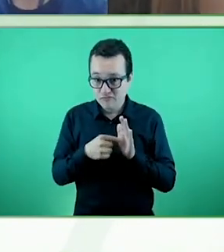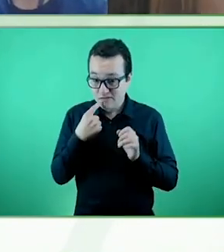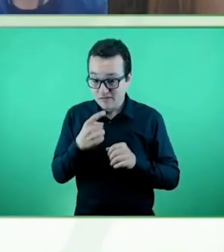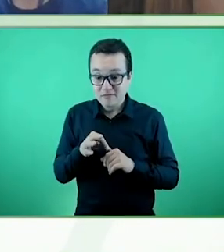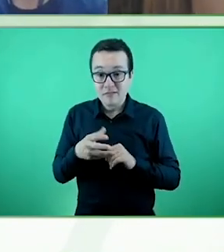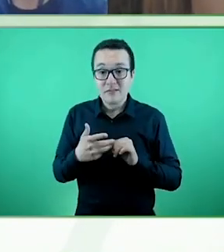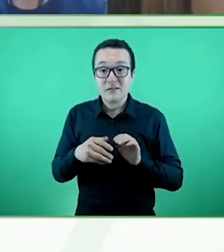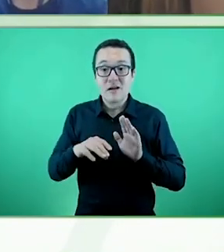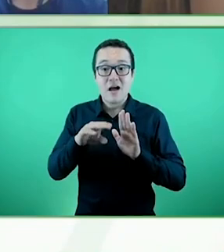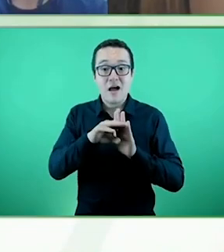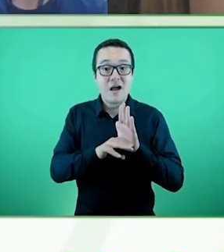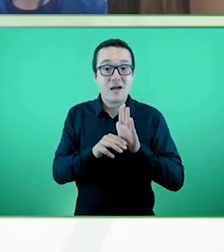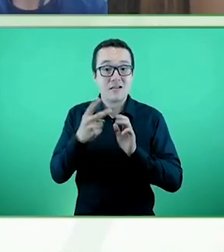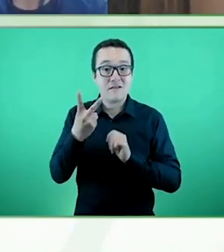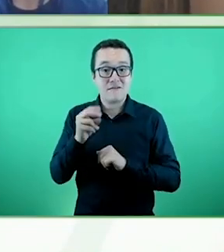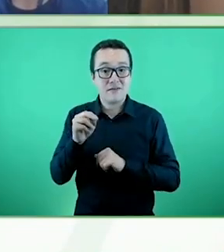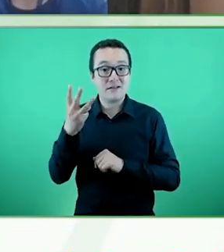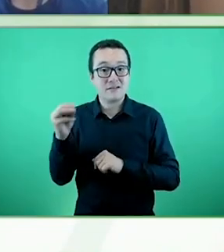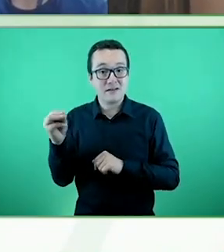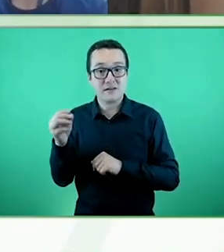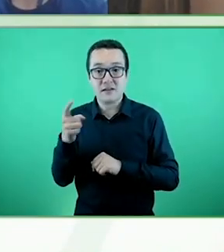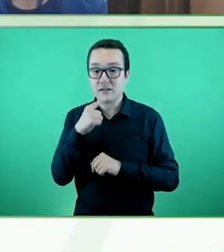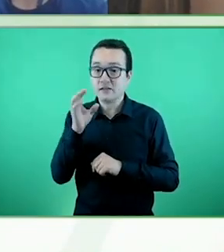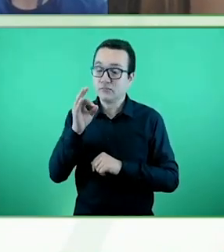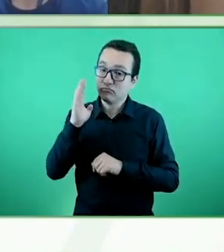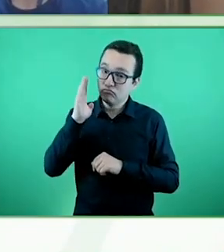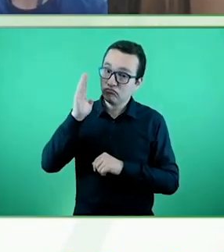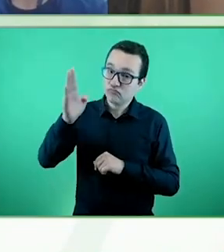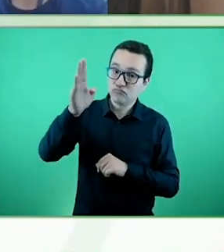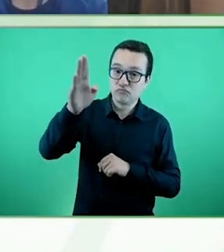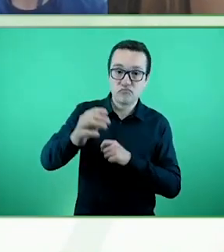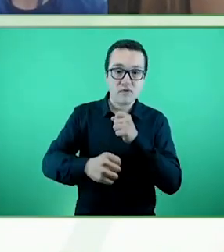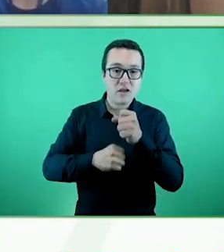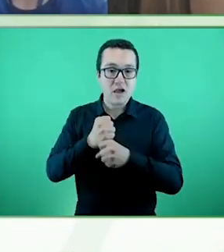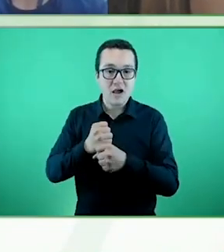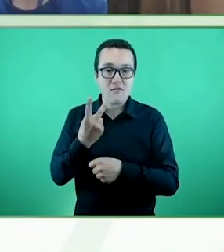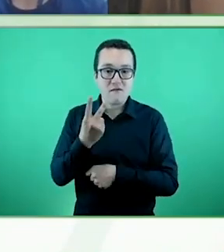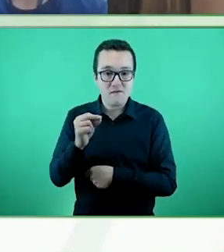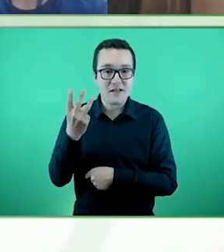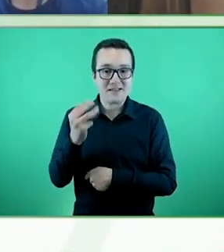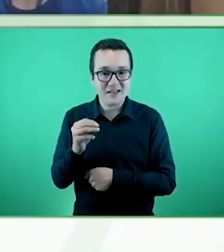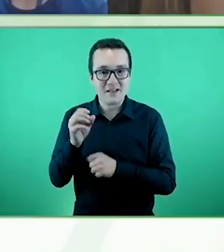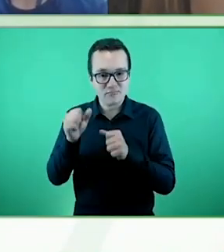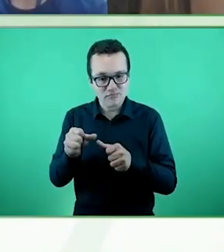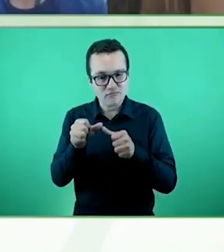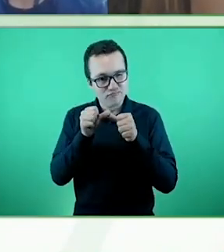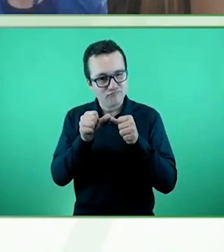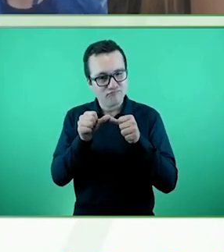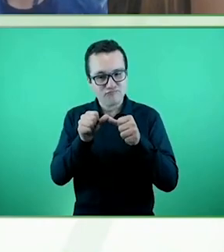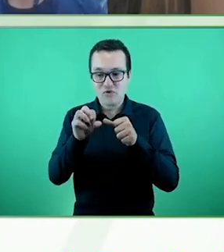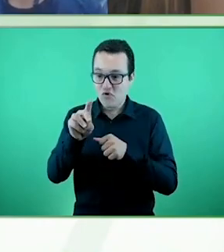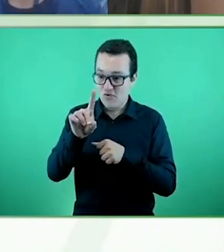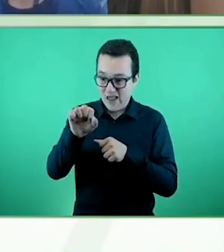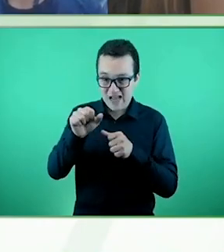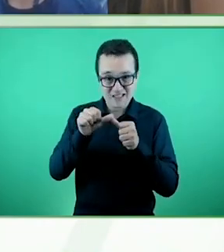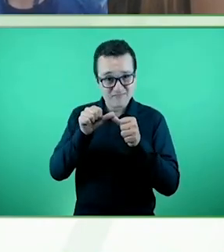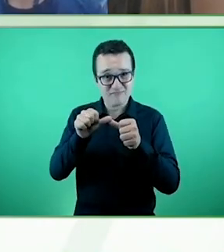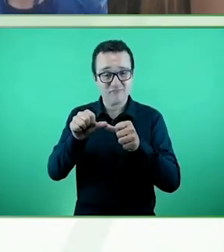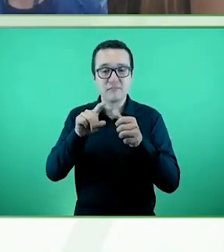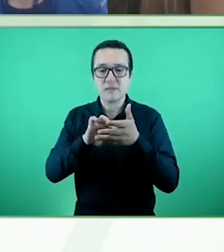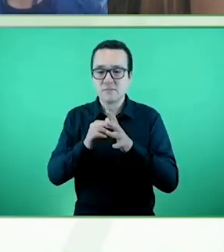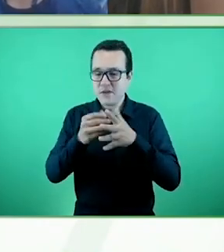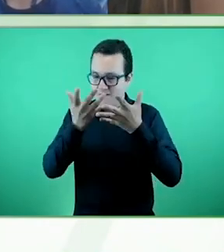año 2030, con sus objetivos de desarrollo sostenible, alcancemos el fin de la pobreza,